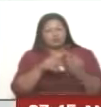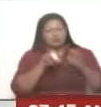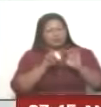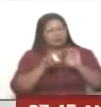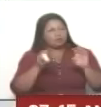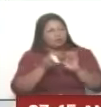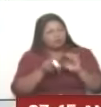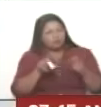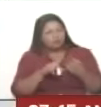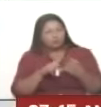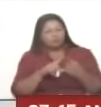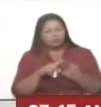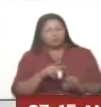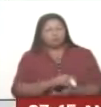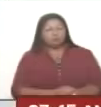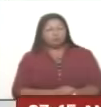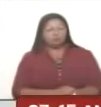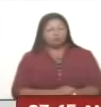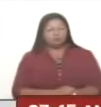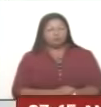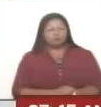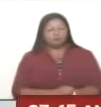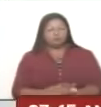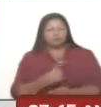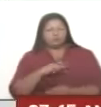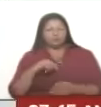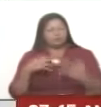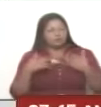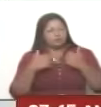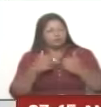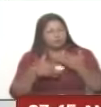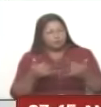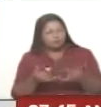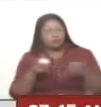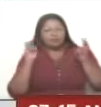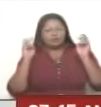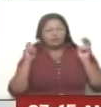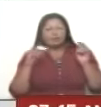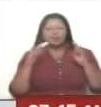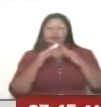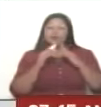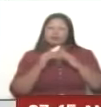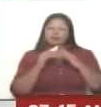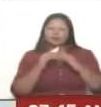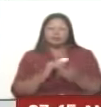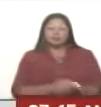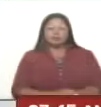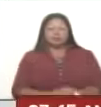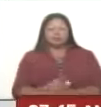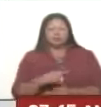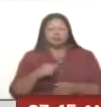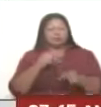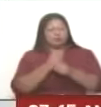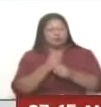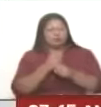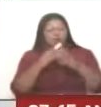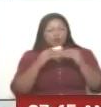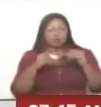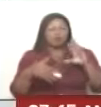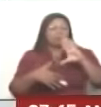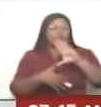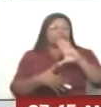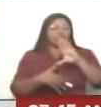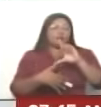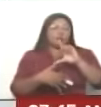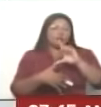educativo, en lo sanitario, en el tema de la vivienda, en el tema del empleo, de toda América Latina